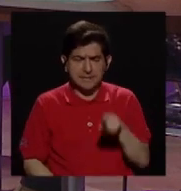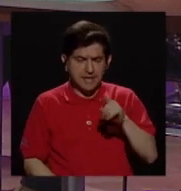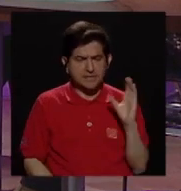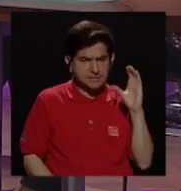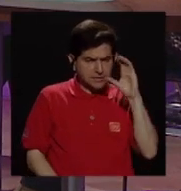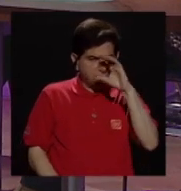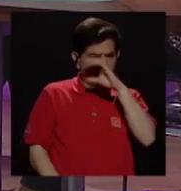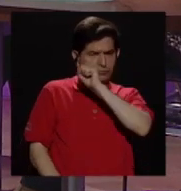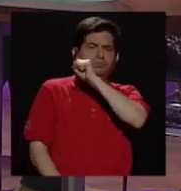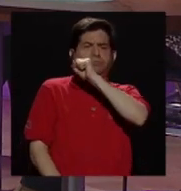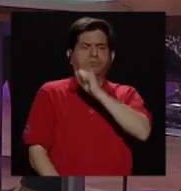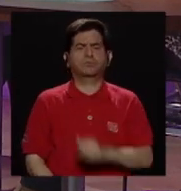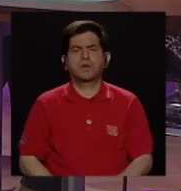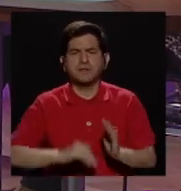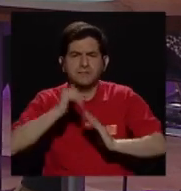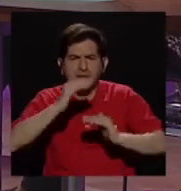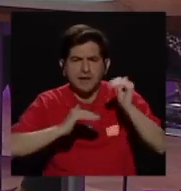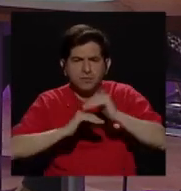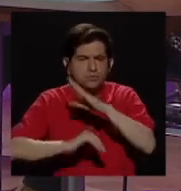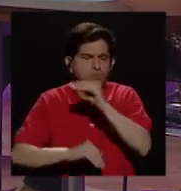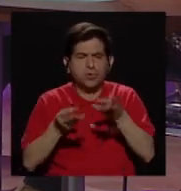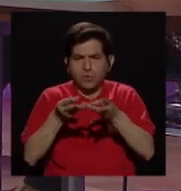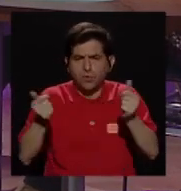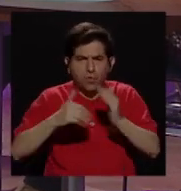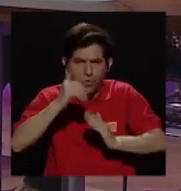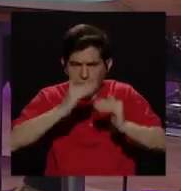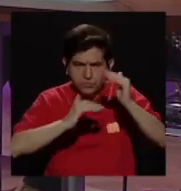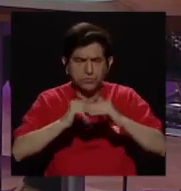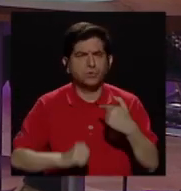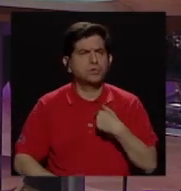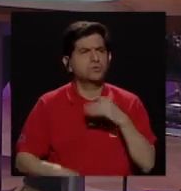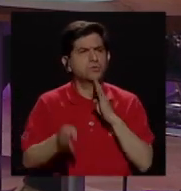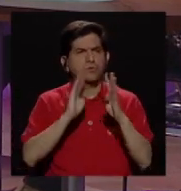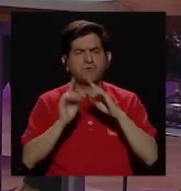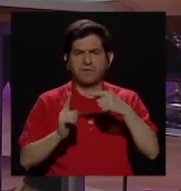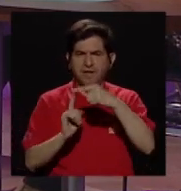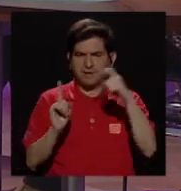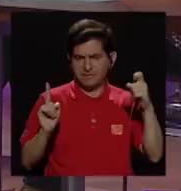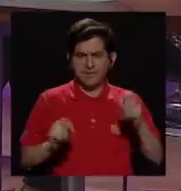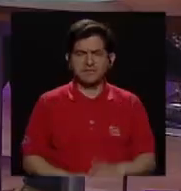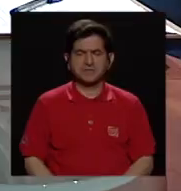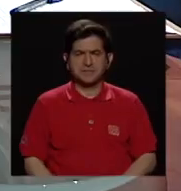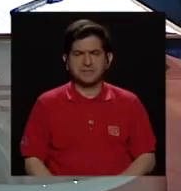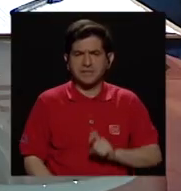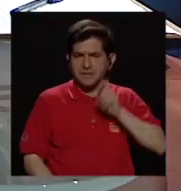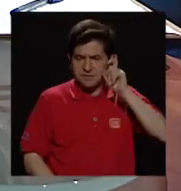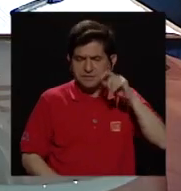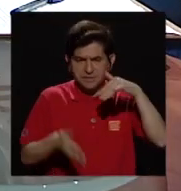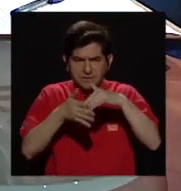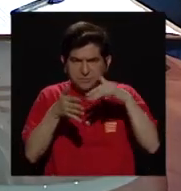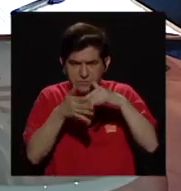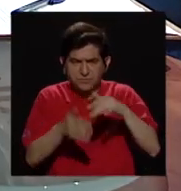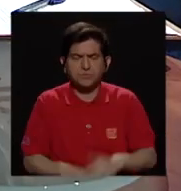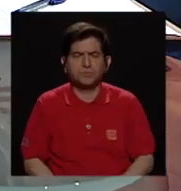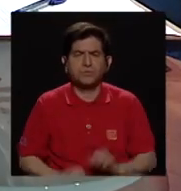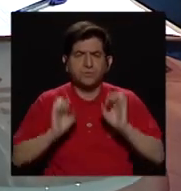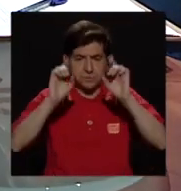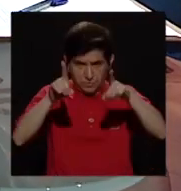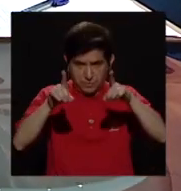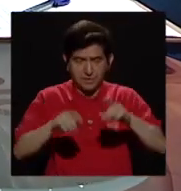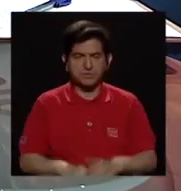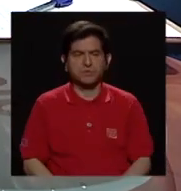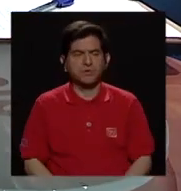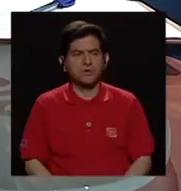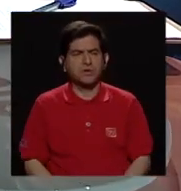descubrimiento, esta reconstrucción y construcción? Yo puedo hablar desde la sexología educativa y lo que se recoge en